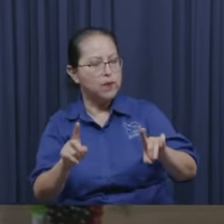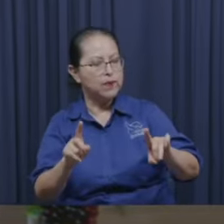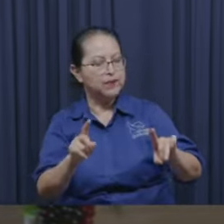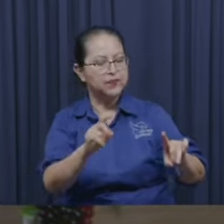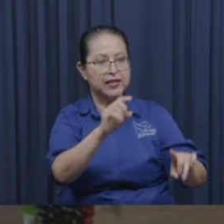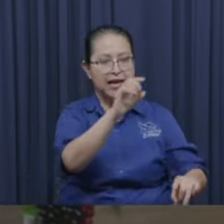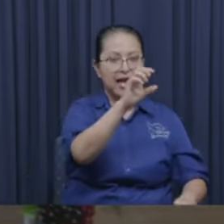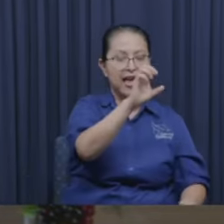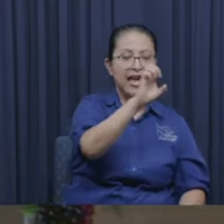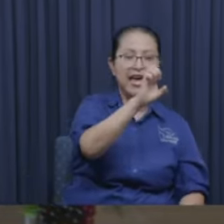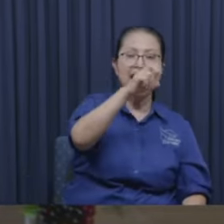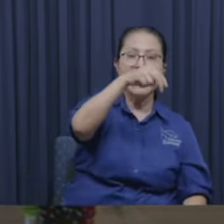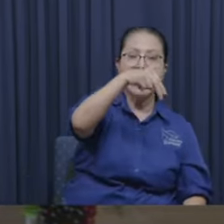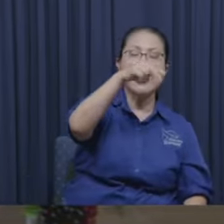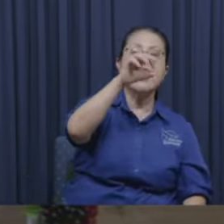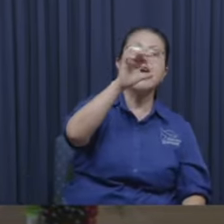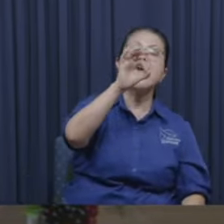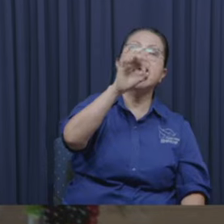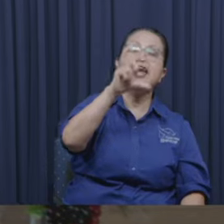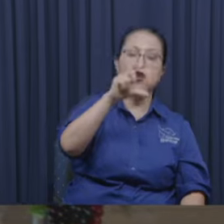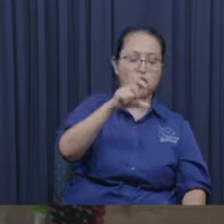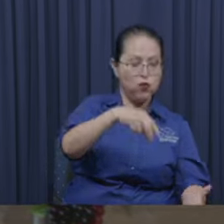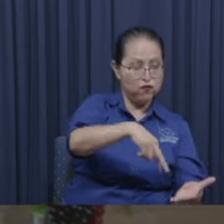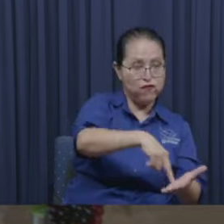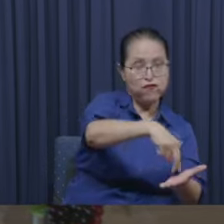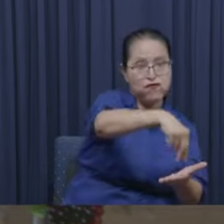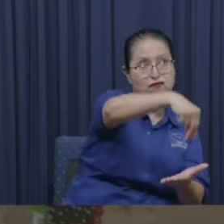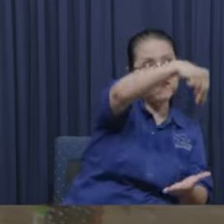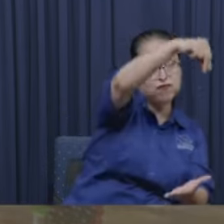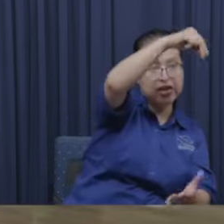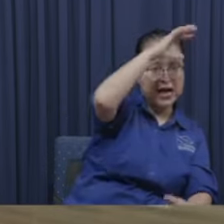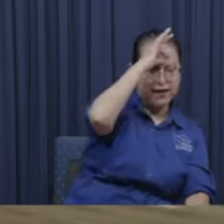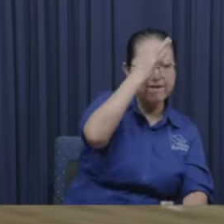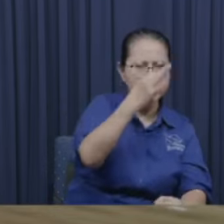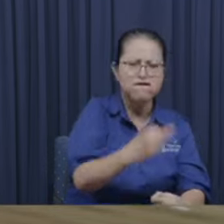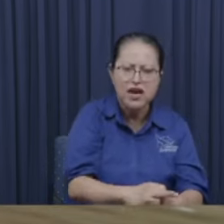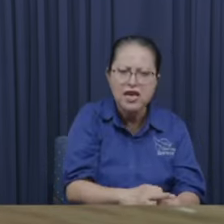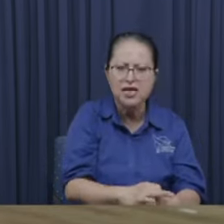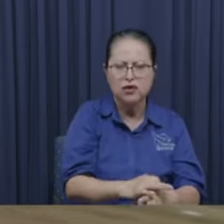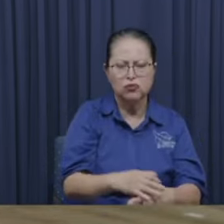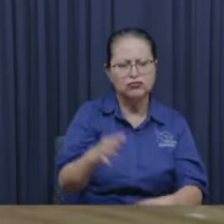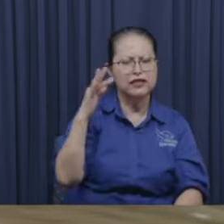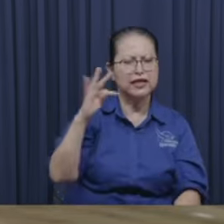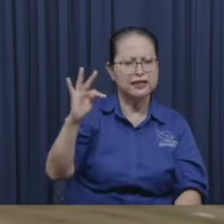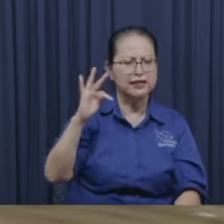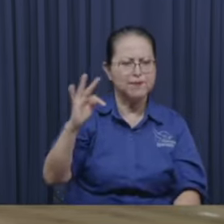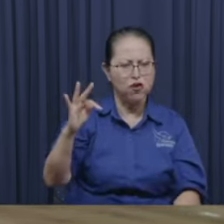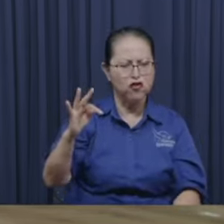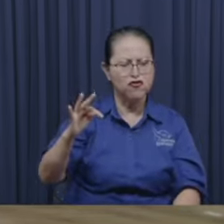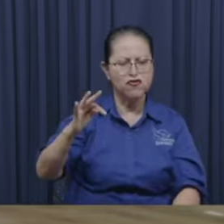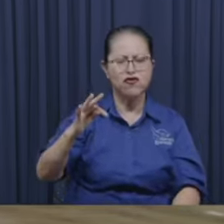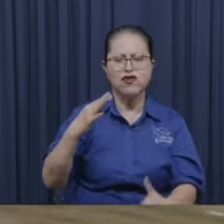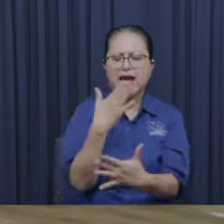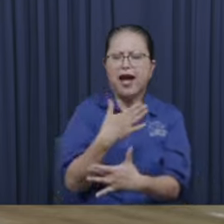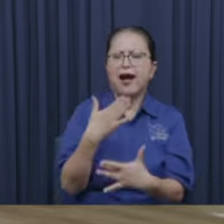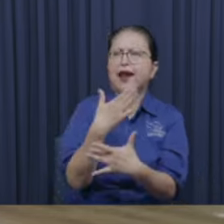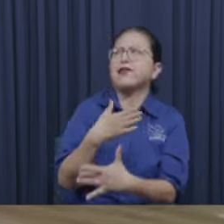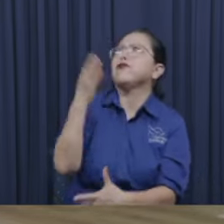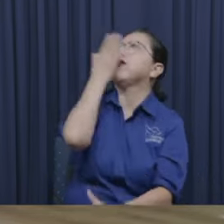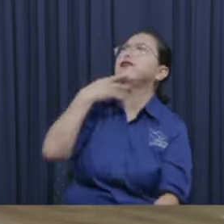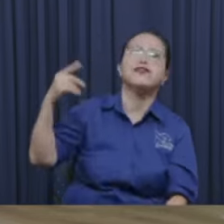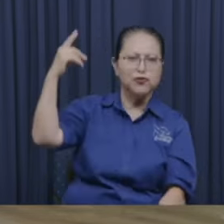Enoc es que por la fe alcanzó testimonio de haber agradado